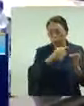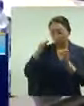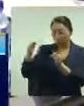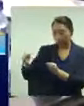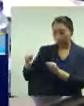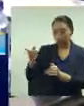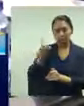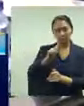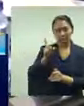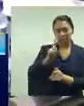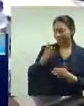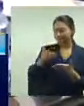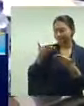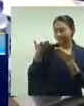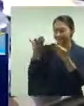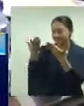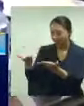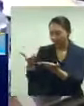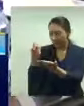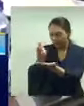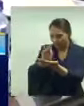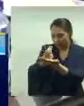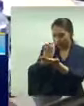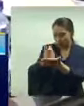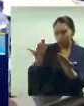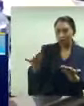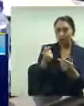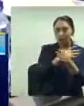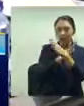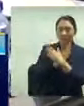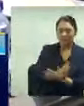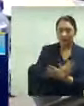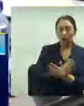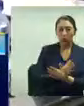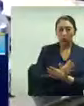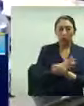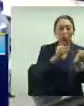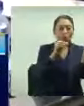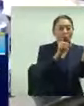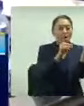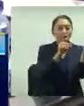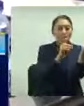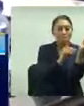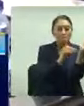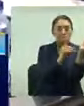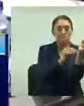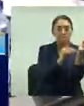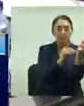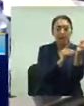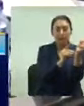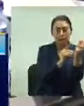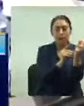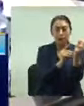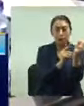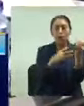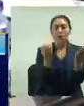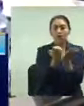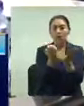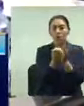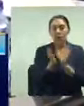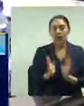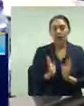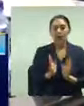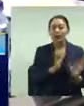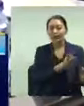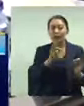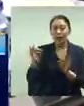no los trasladó con los recursos que se estaban usando para el seguro médico escolar, sino lo que hizo fue trasladar la necesidad, generar